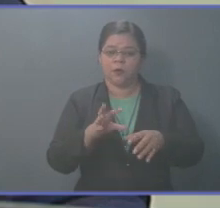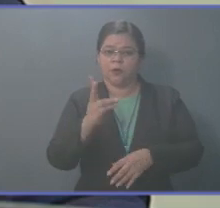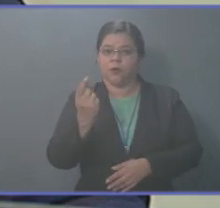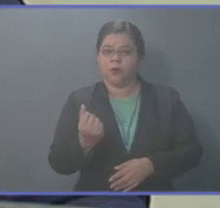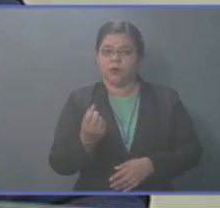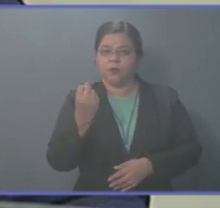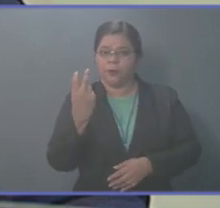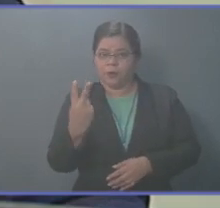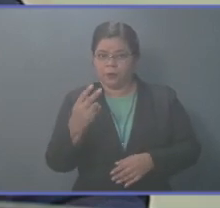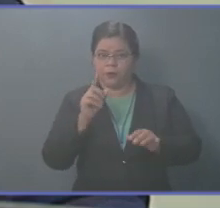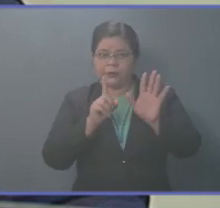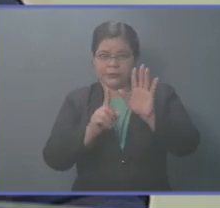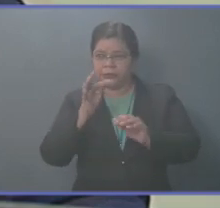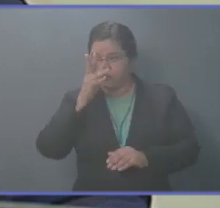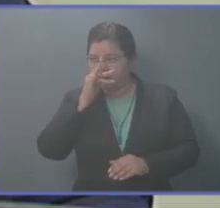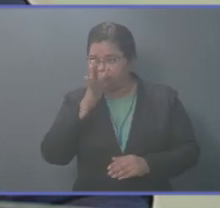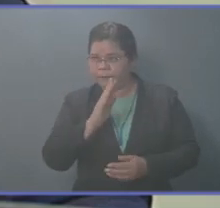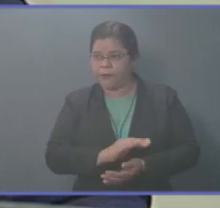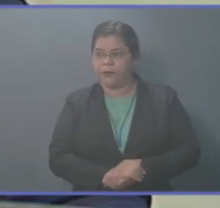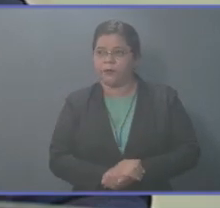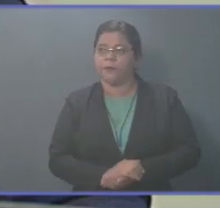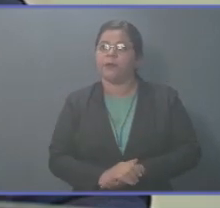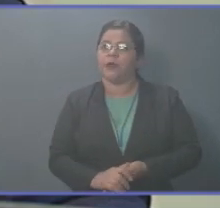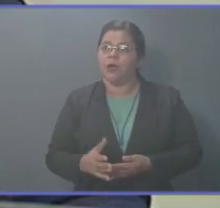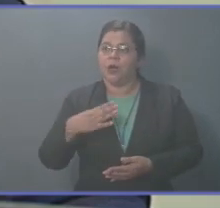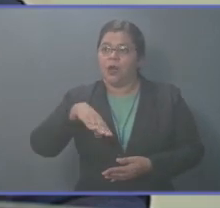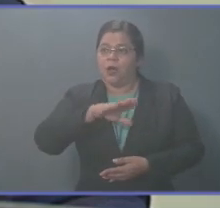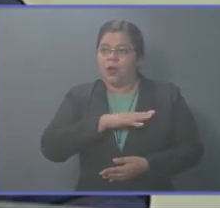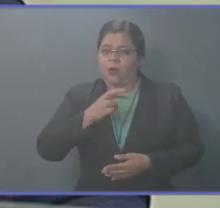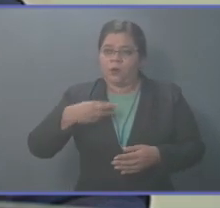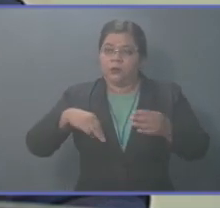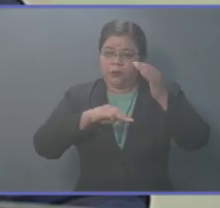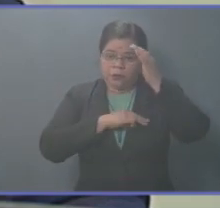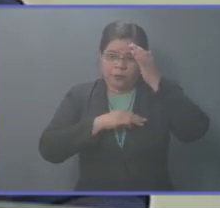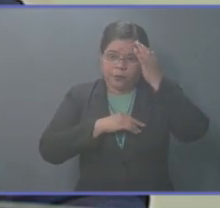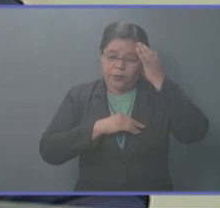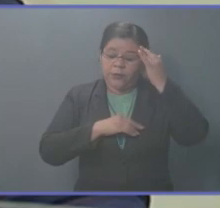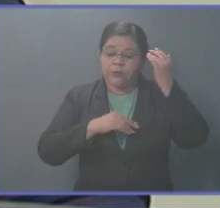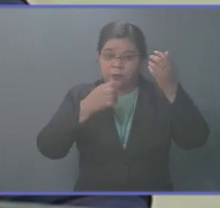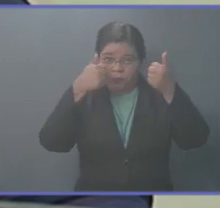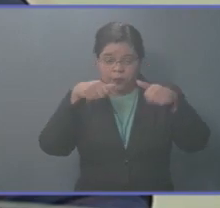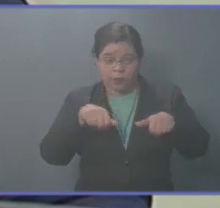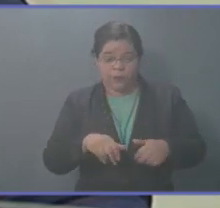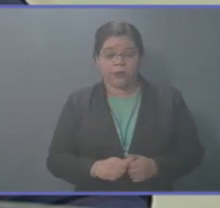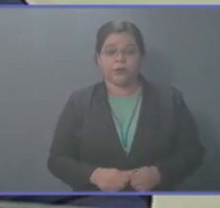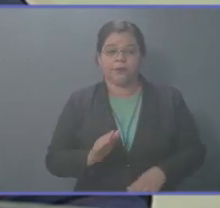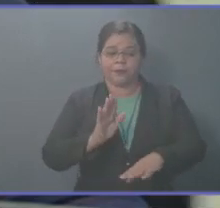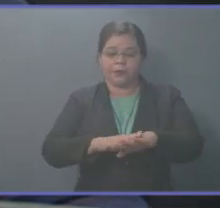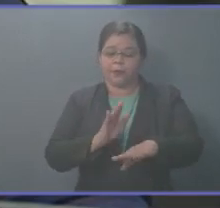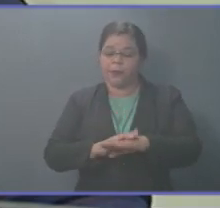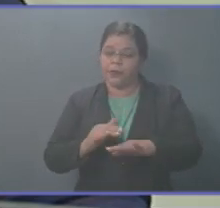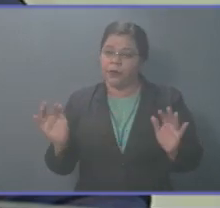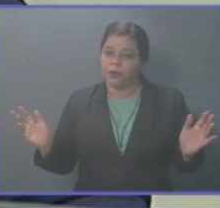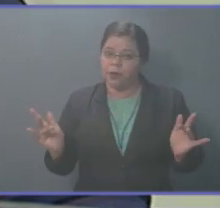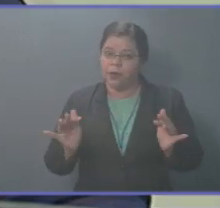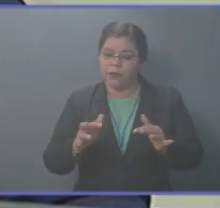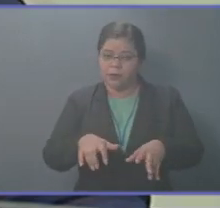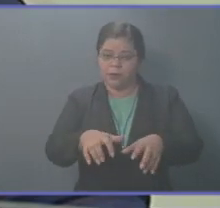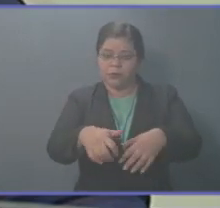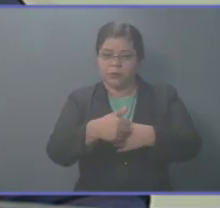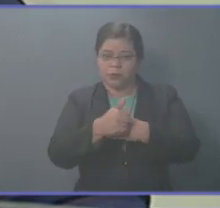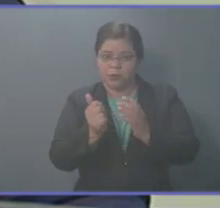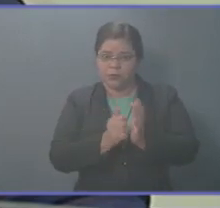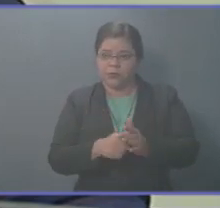2 de 6 de febrero de 2020. El Consejo de Ministros por unanimidad acuerda a convocar a la Asamblea Legislativa para